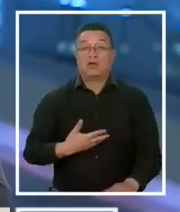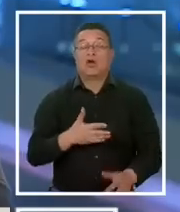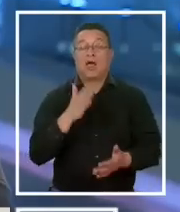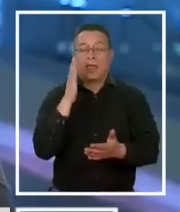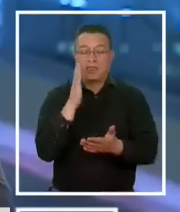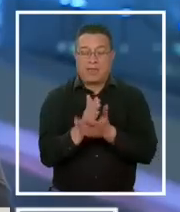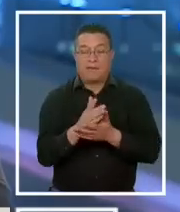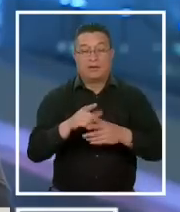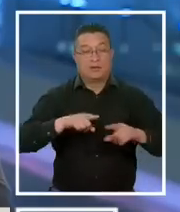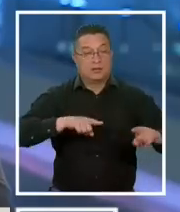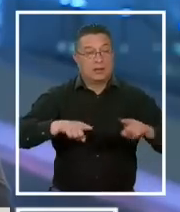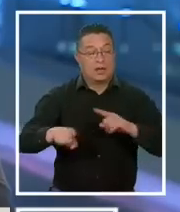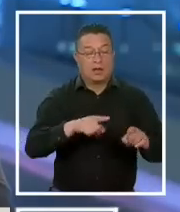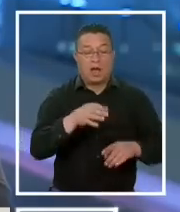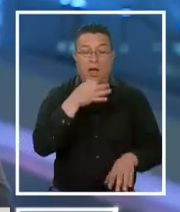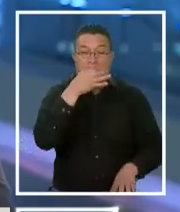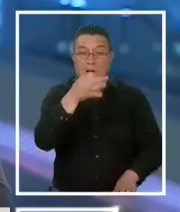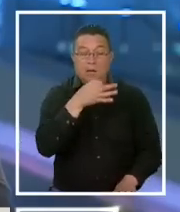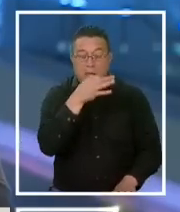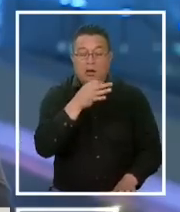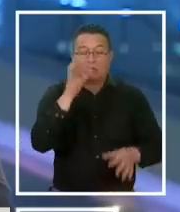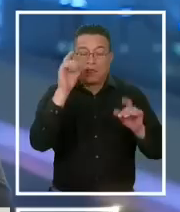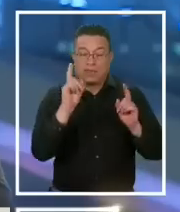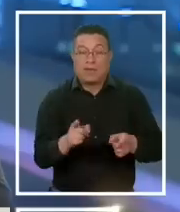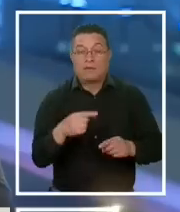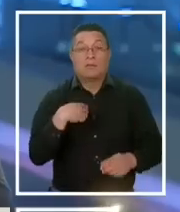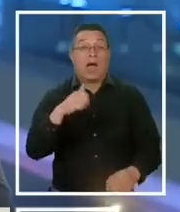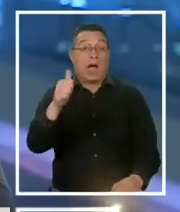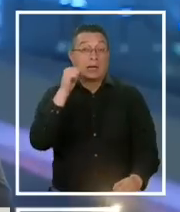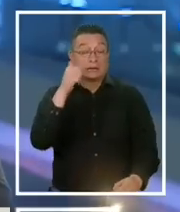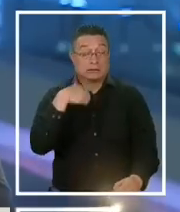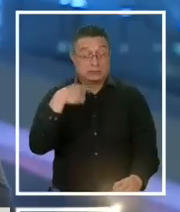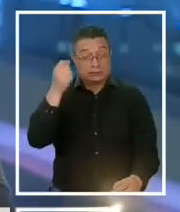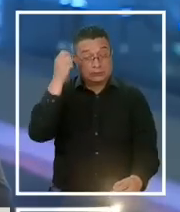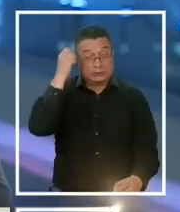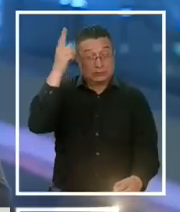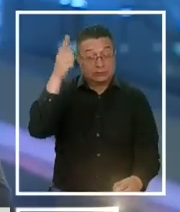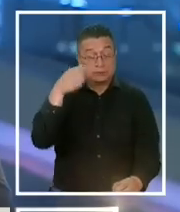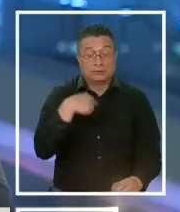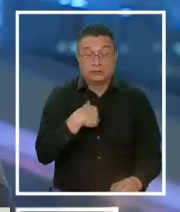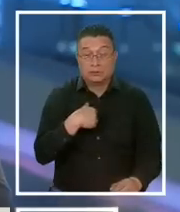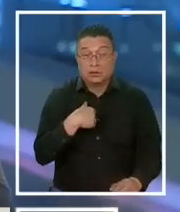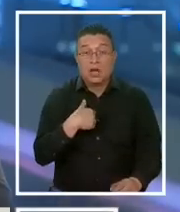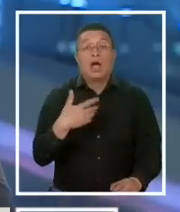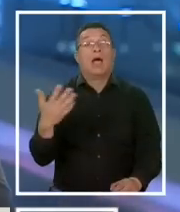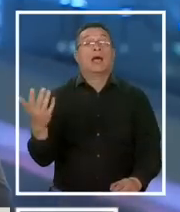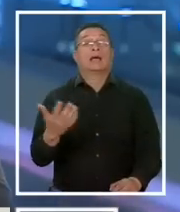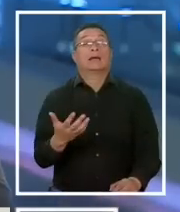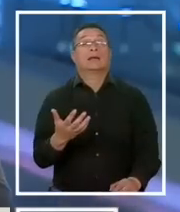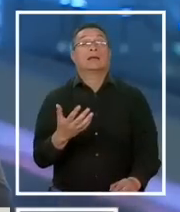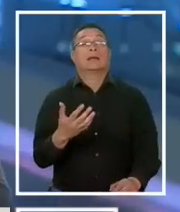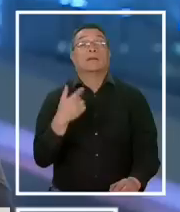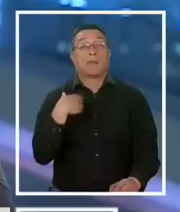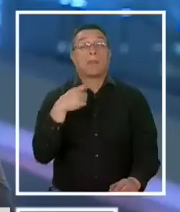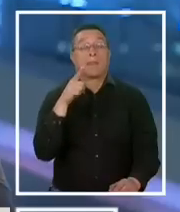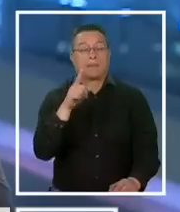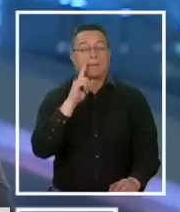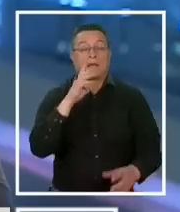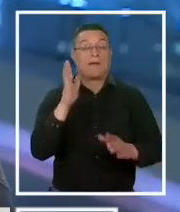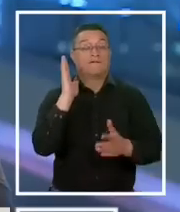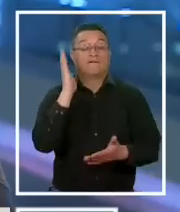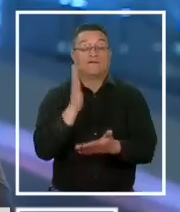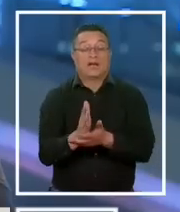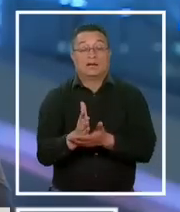poner las acciones donde pone las palabras ayer me enteré para poner un ejemplo de que se